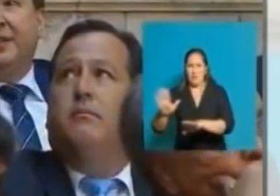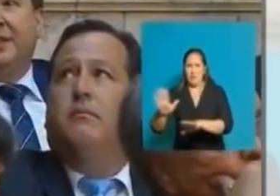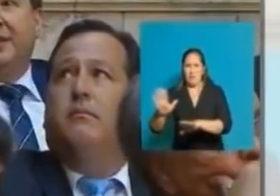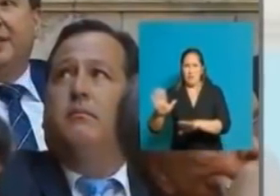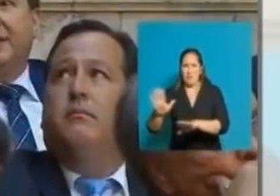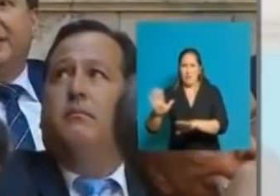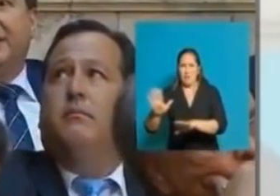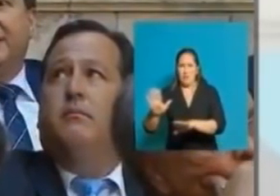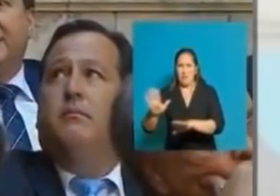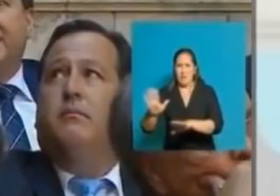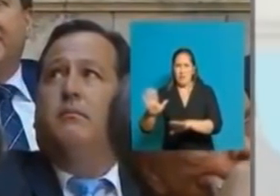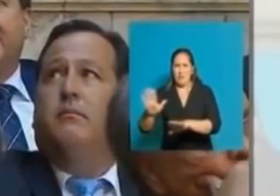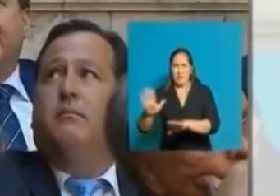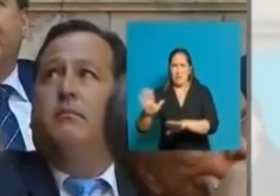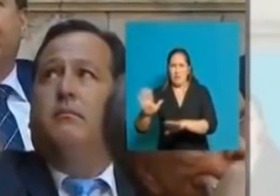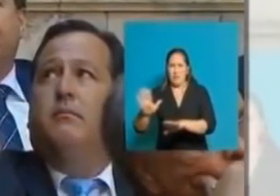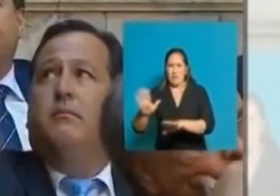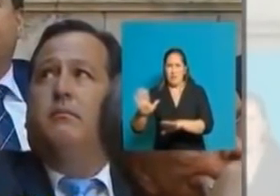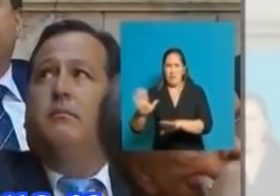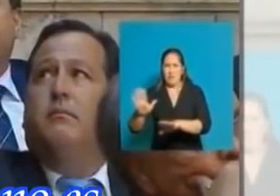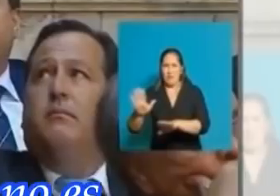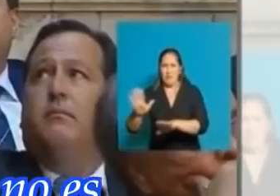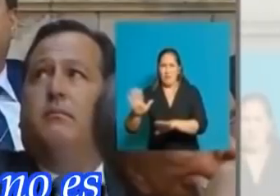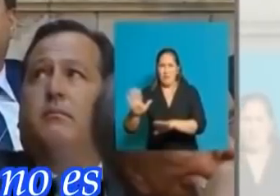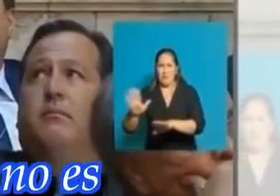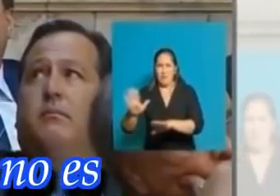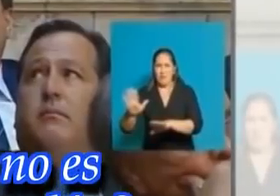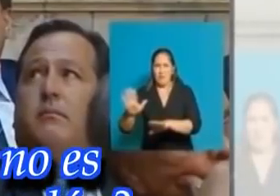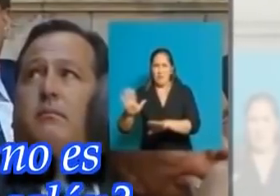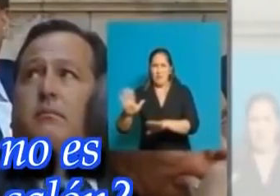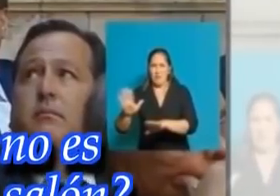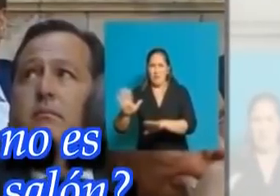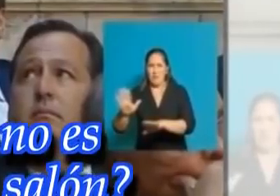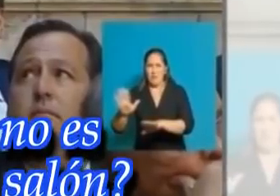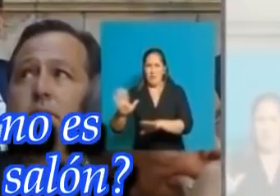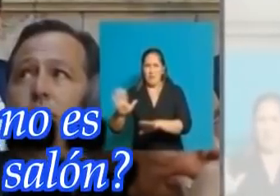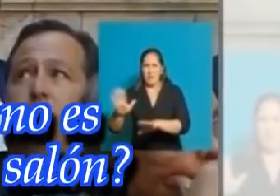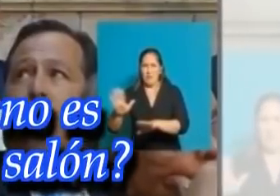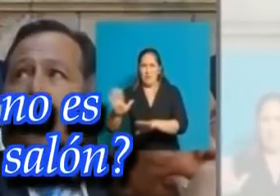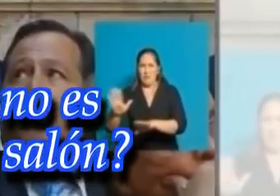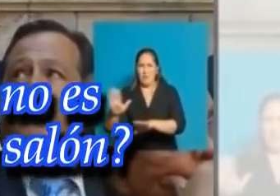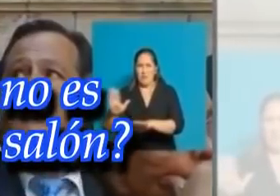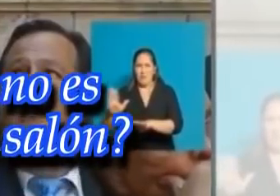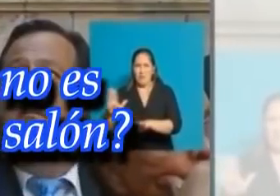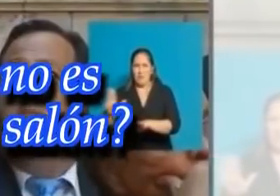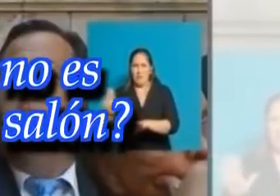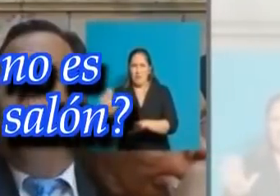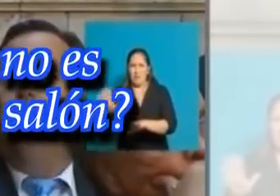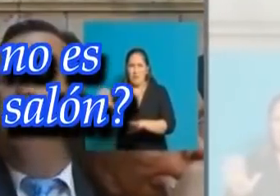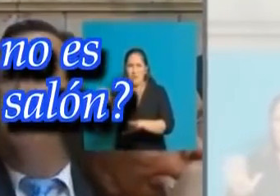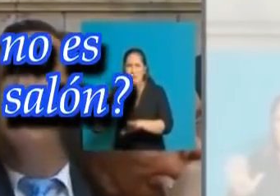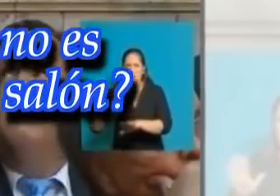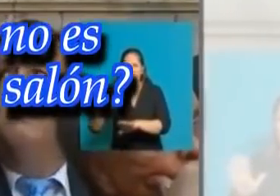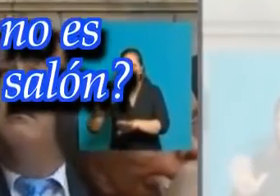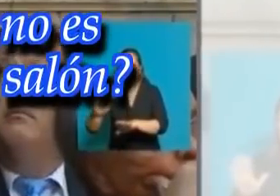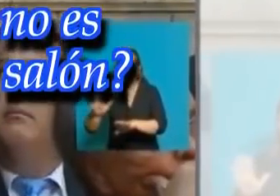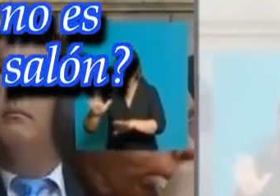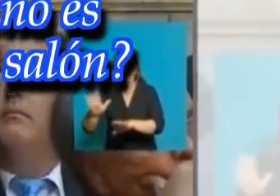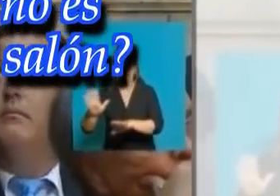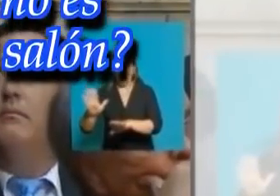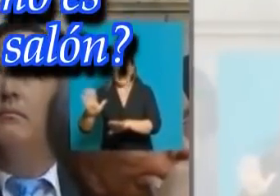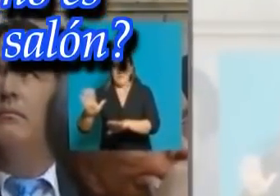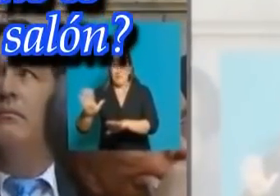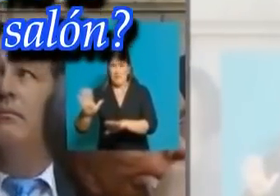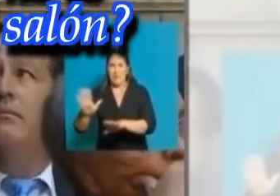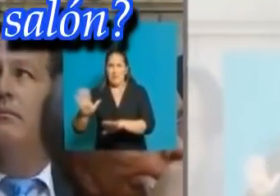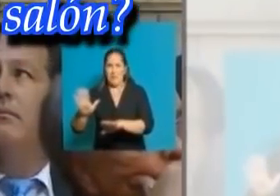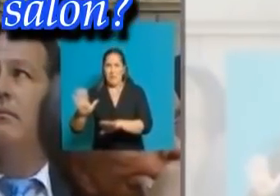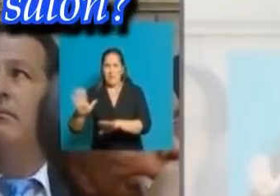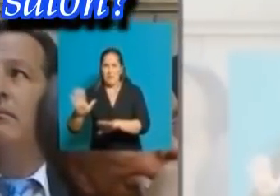Perdón, me dicen que usted no es diputada. ¿Podría retirarse del salón?